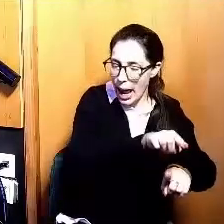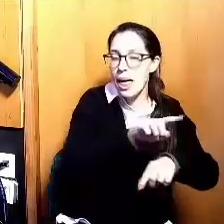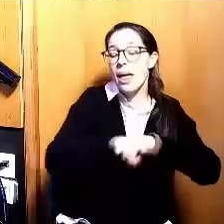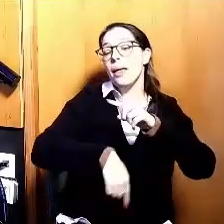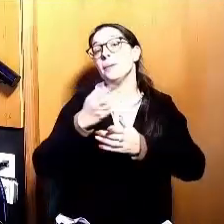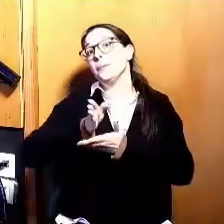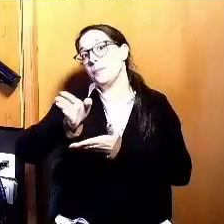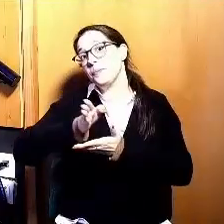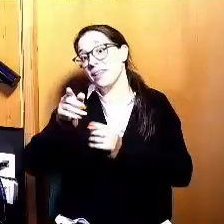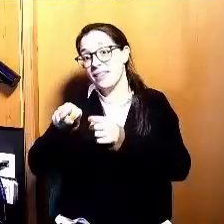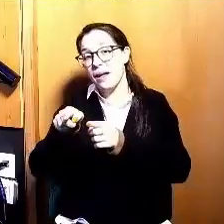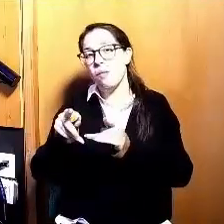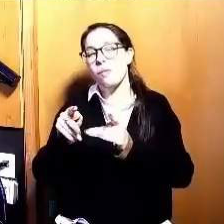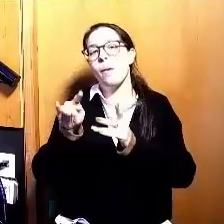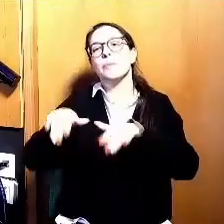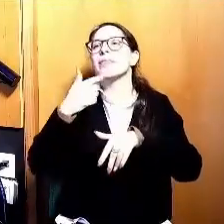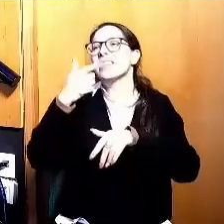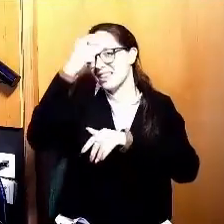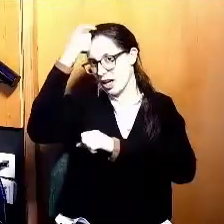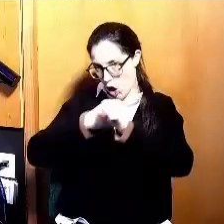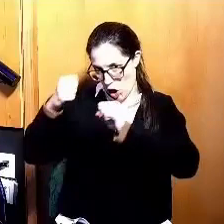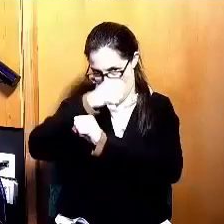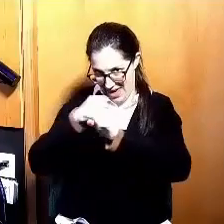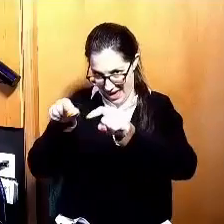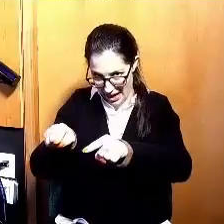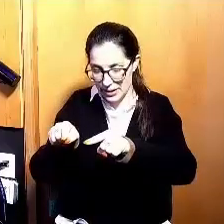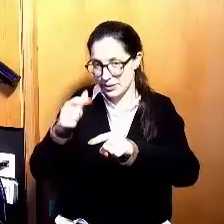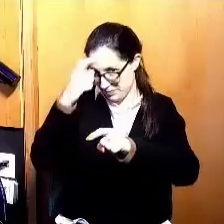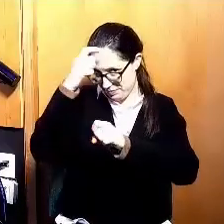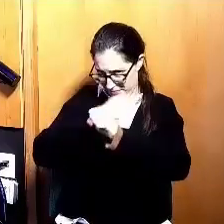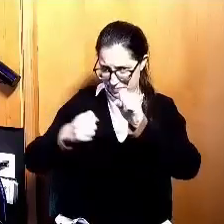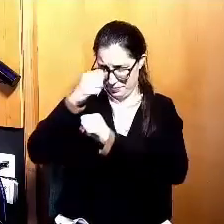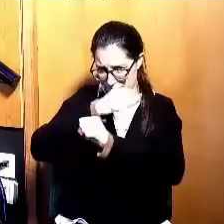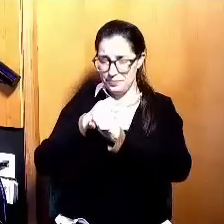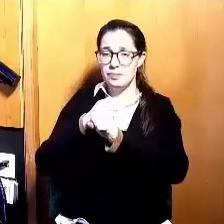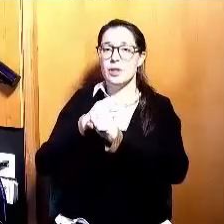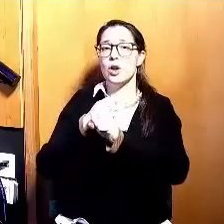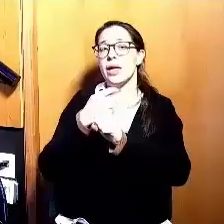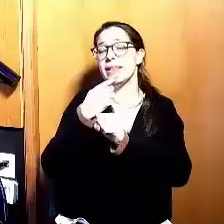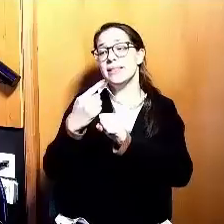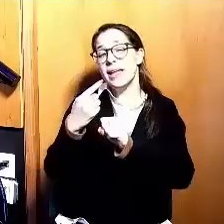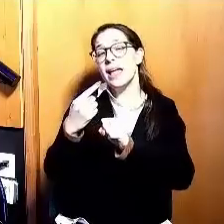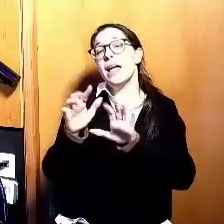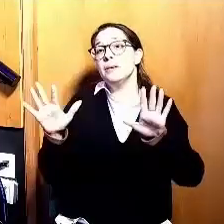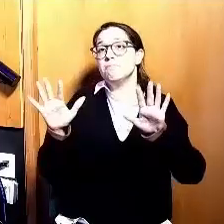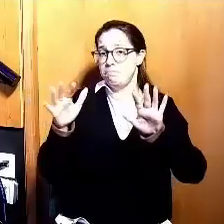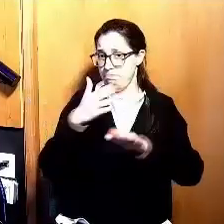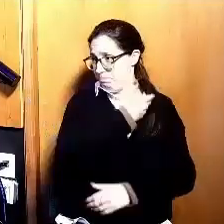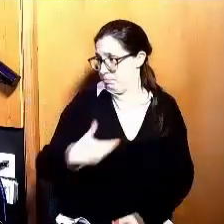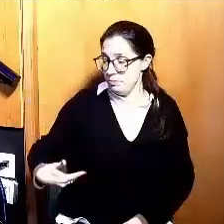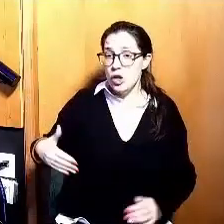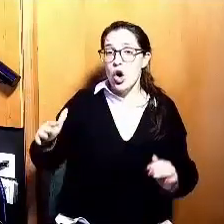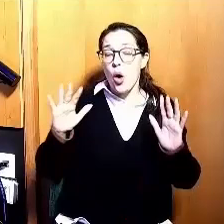y la parte más de la tecnología, en donde la tecnología cívica dice, bueno, si los gobiernos usan